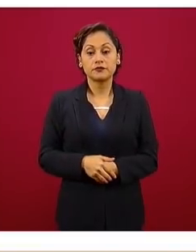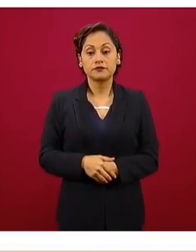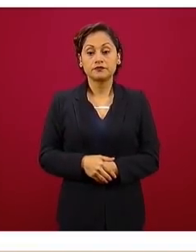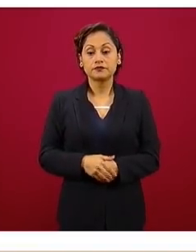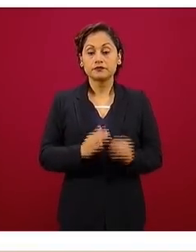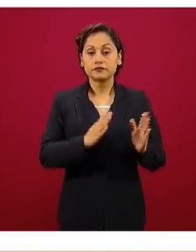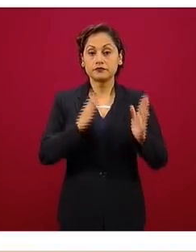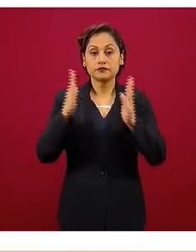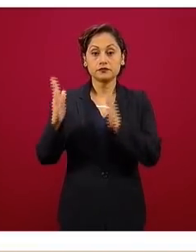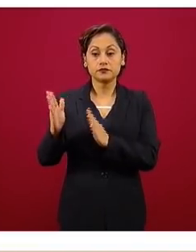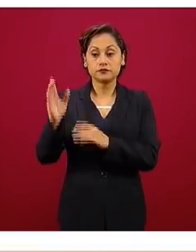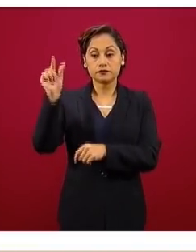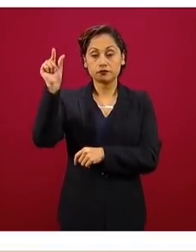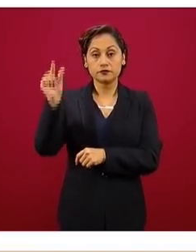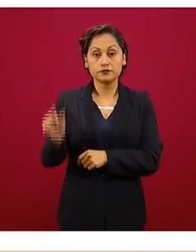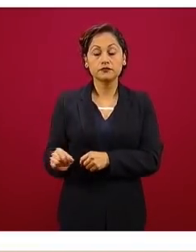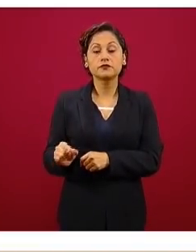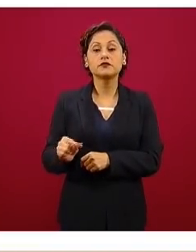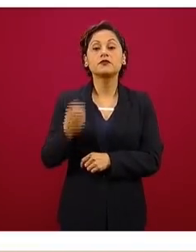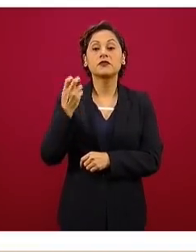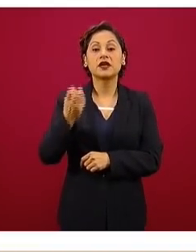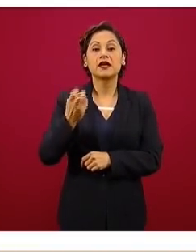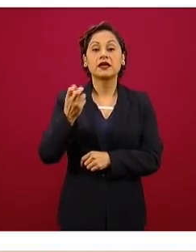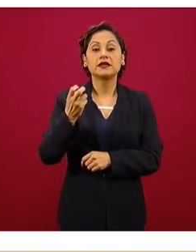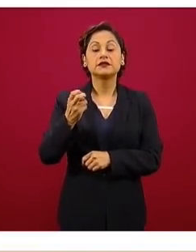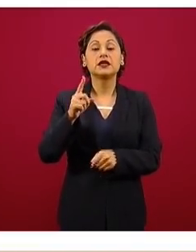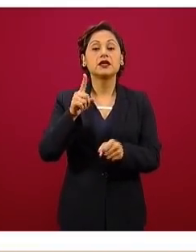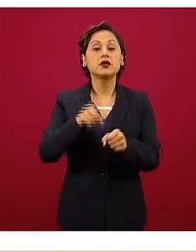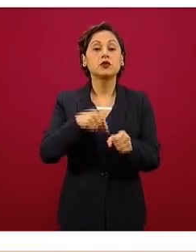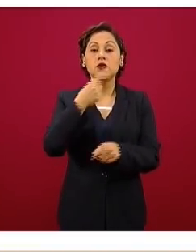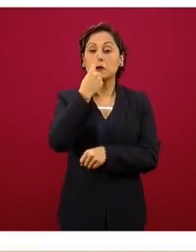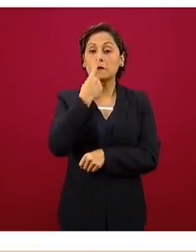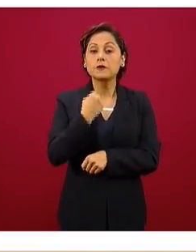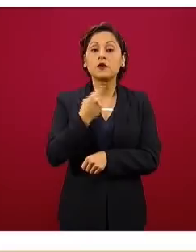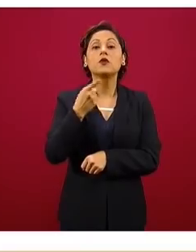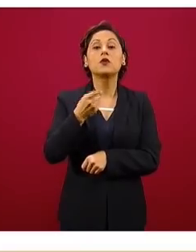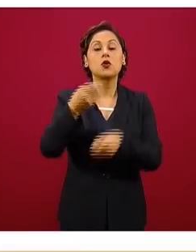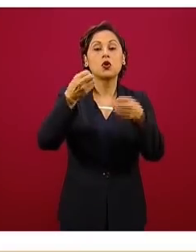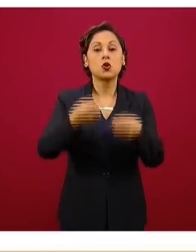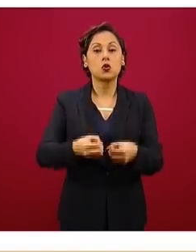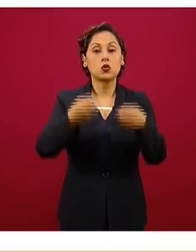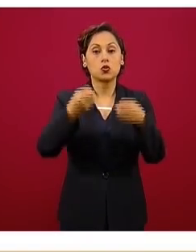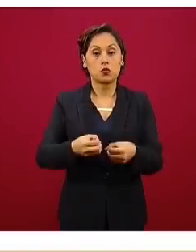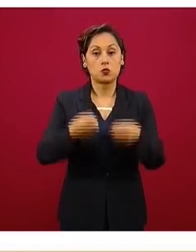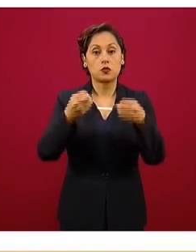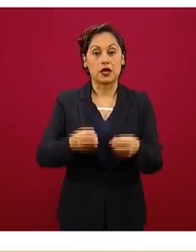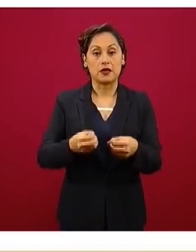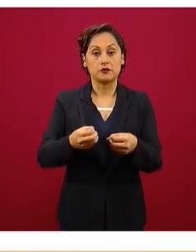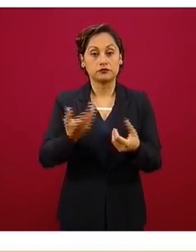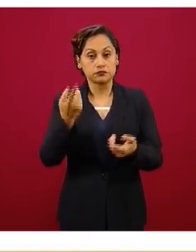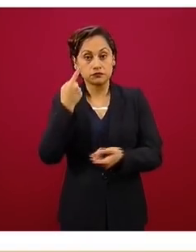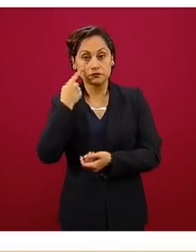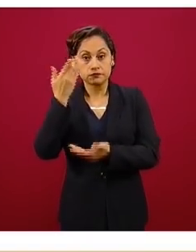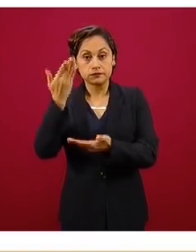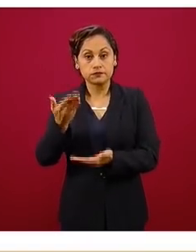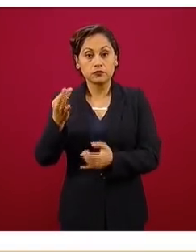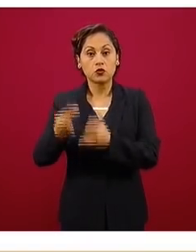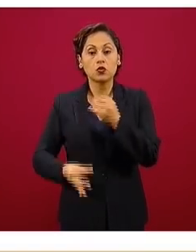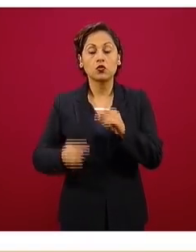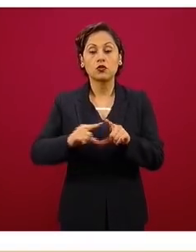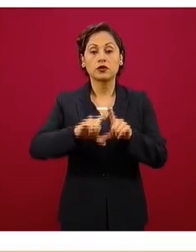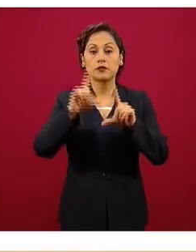diapositiva, estas columnas representan en color rojo la ocupación hospitalaria, y a nivel nacional tenemos en promedio una ocupación